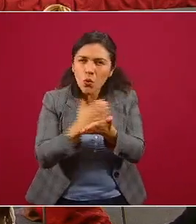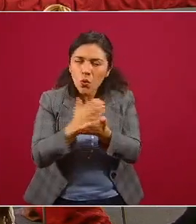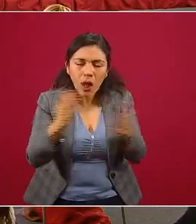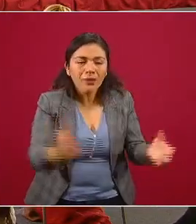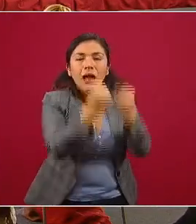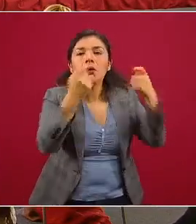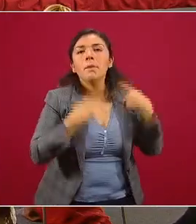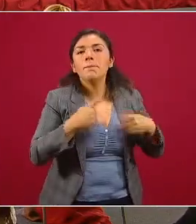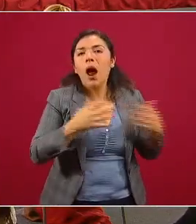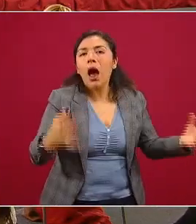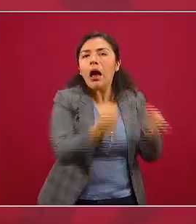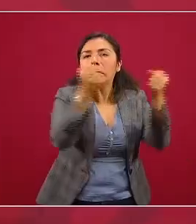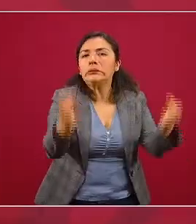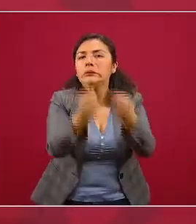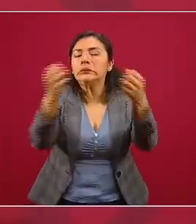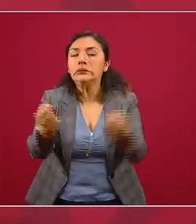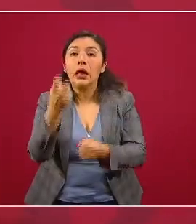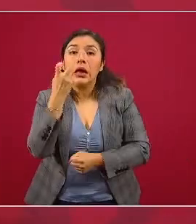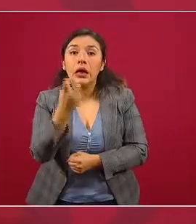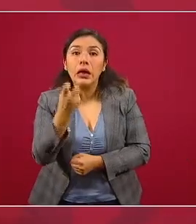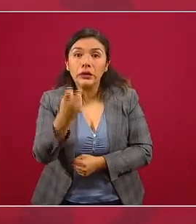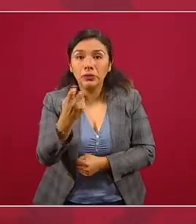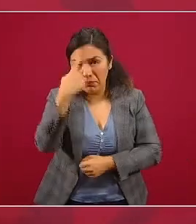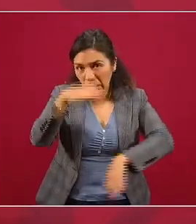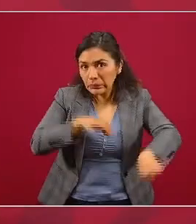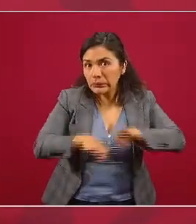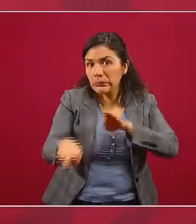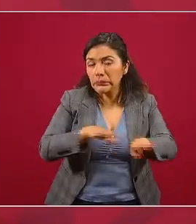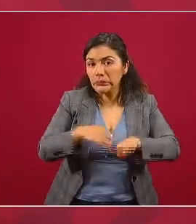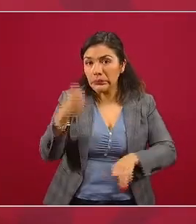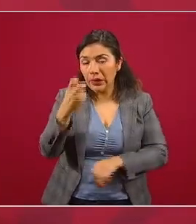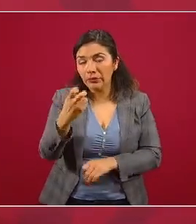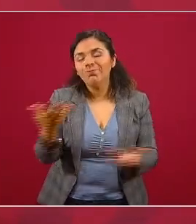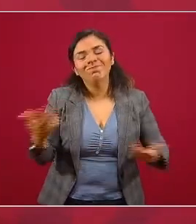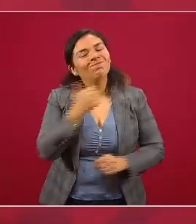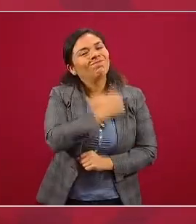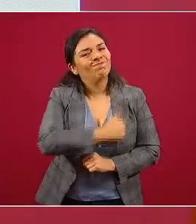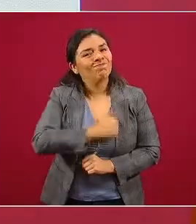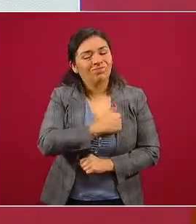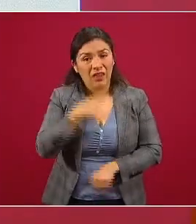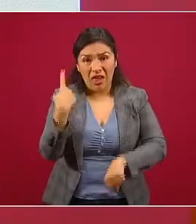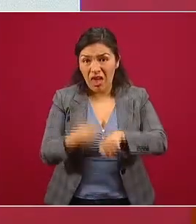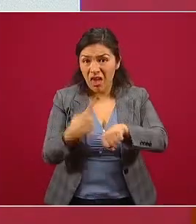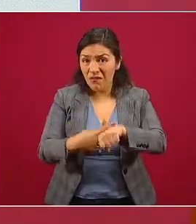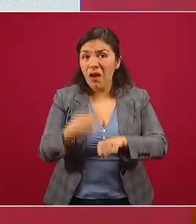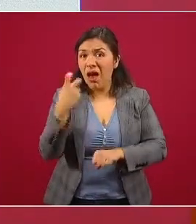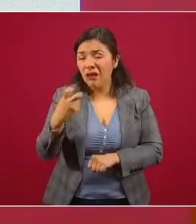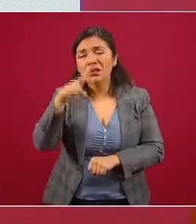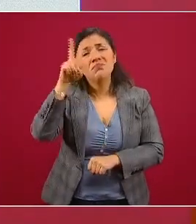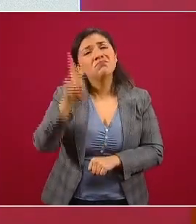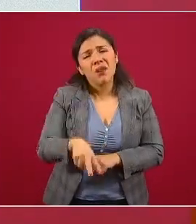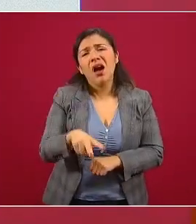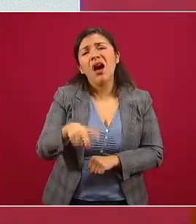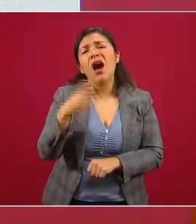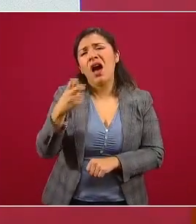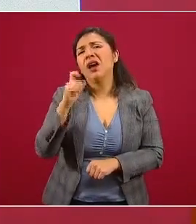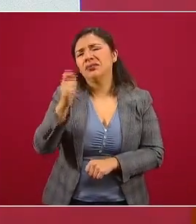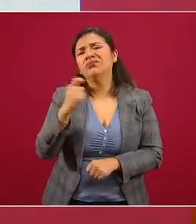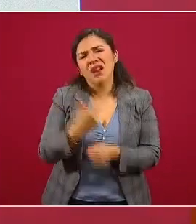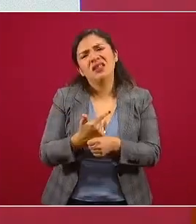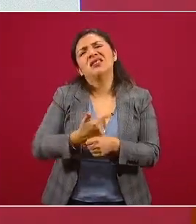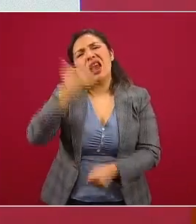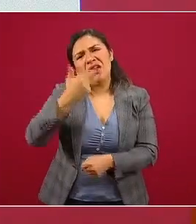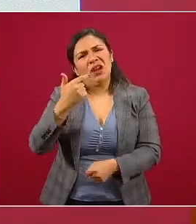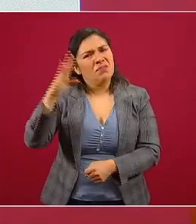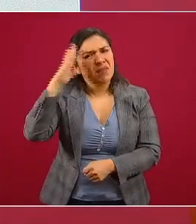vida estén oportunamente trabajando. Desafortunadamente, la epidemia, por supuesto que es una enfermedad letal, como